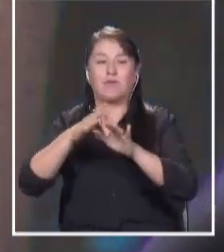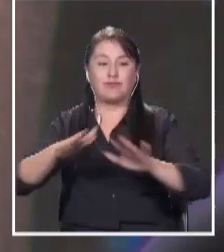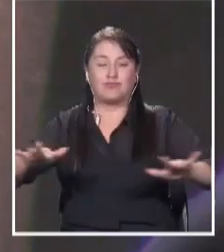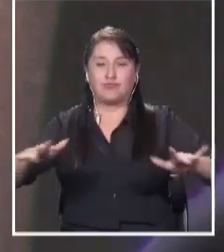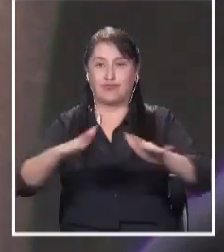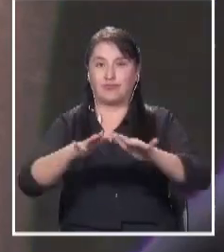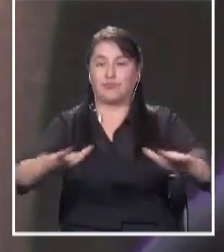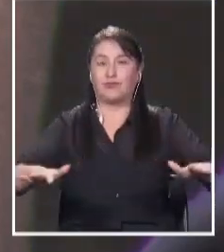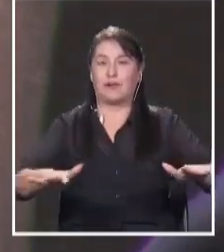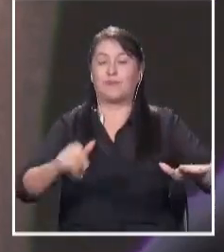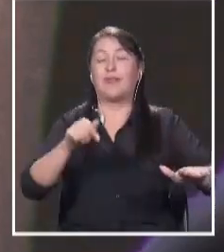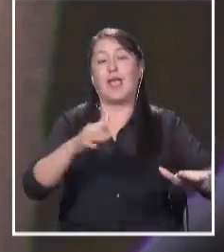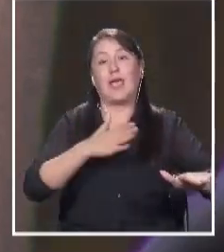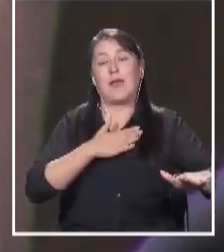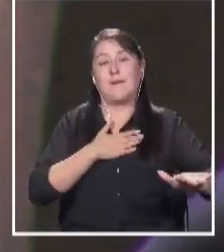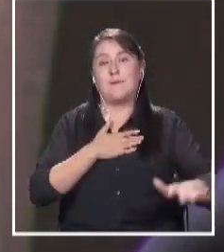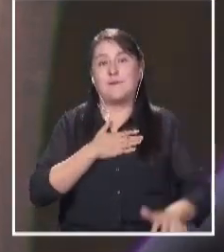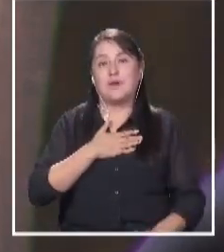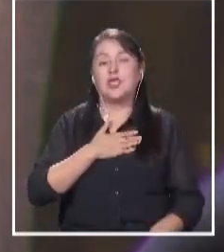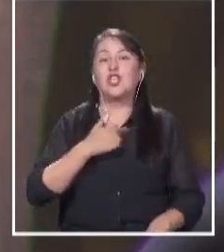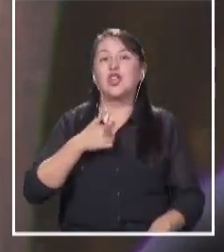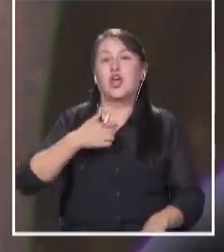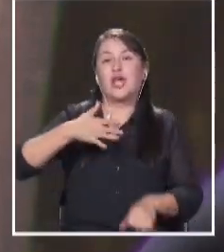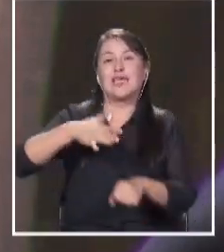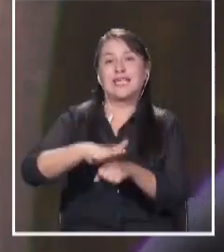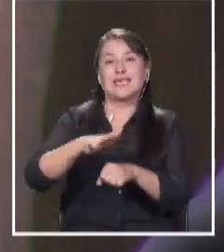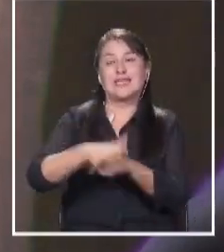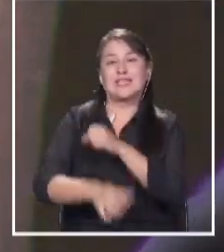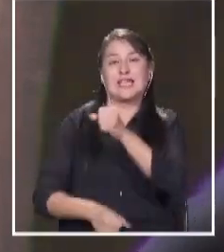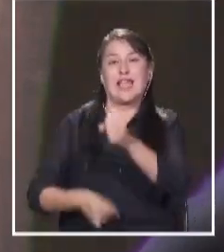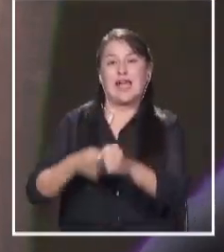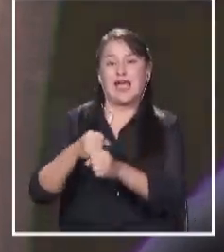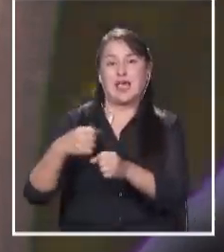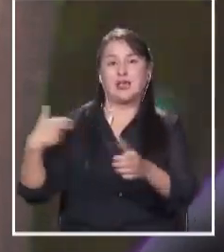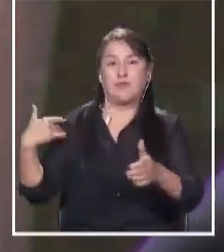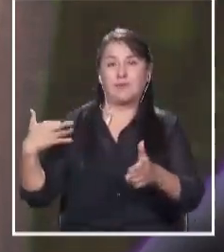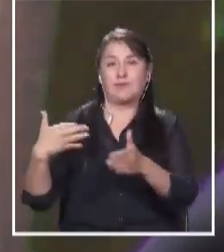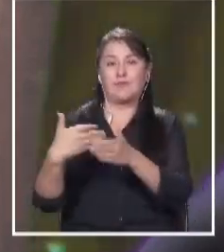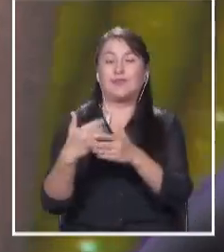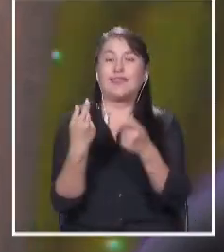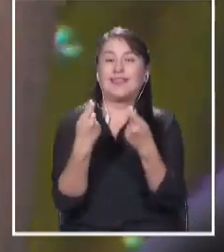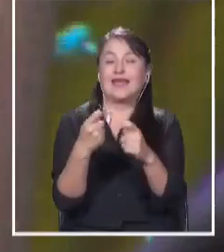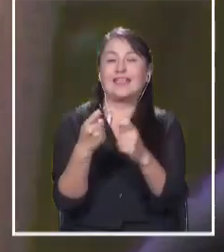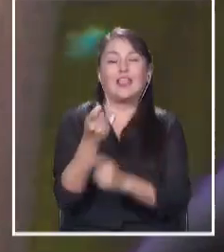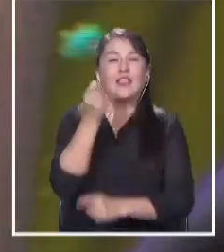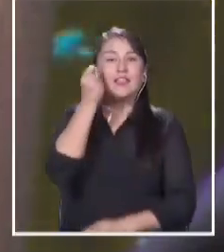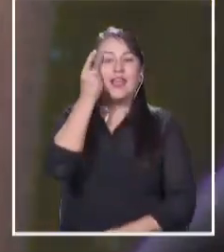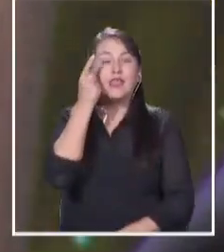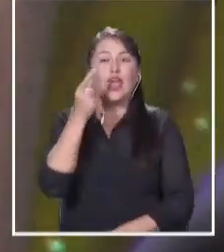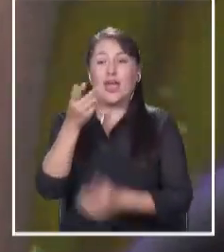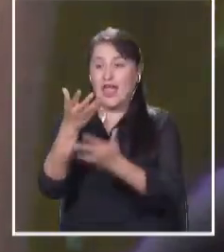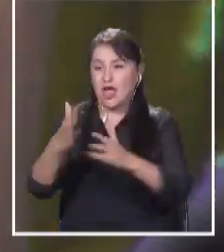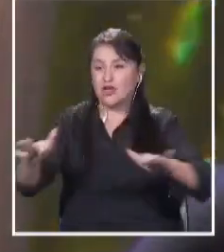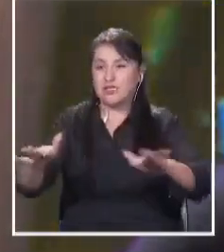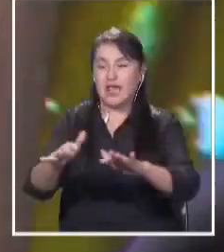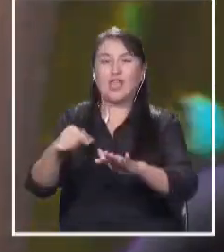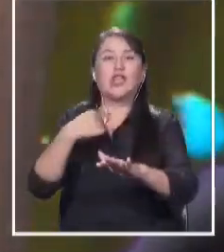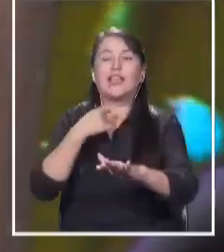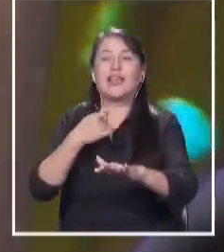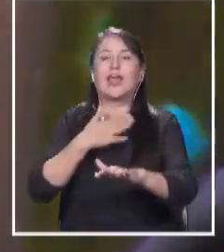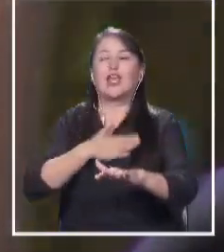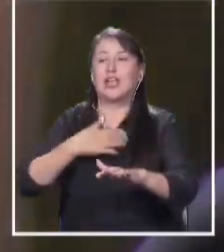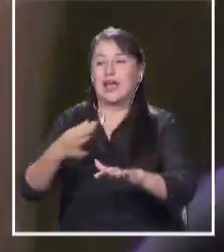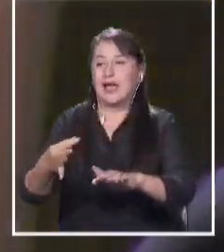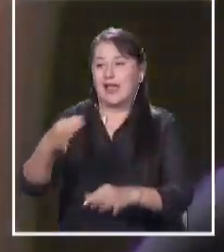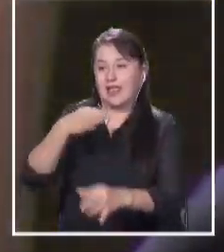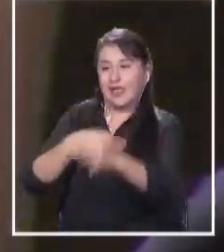caso particular, llevo 15 años tratando de entender qué nos quieren decir los océanos a través de escuchar a